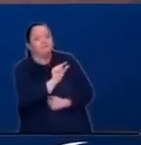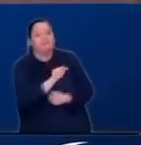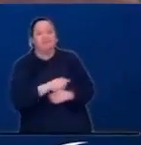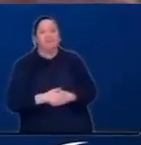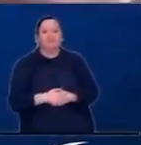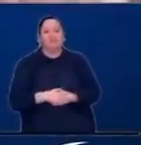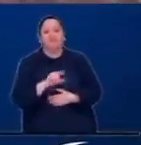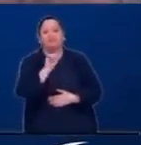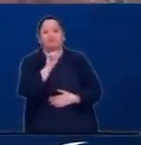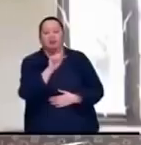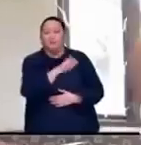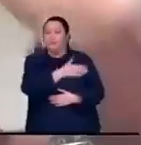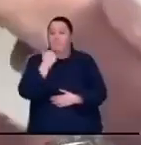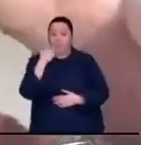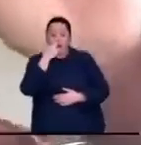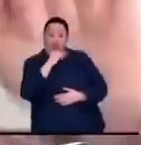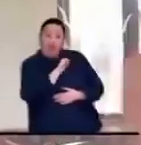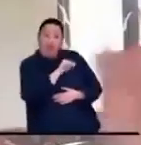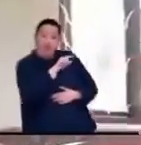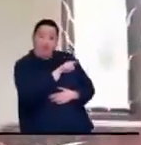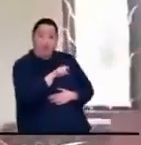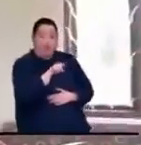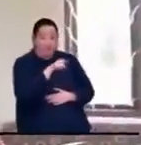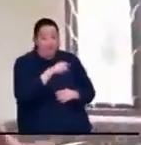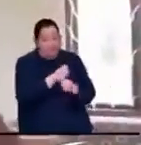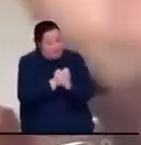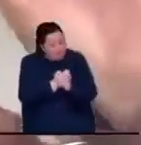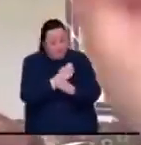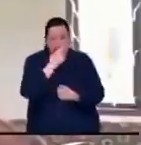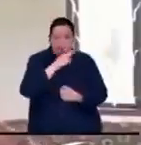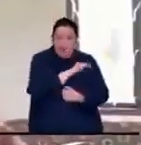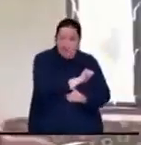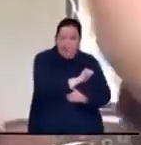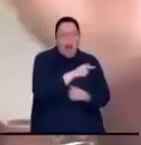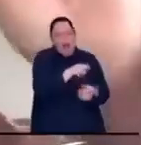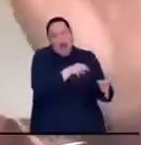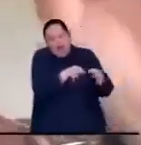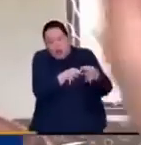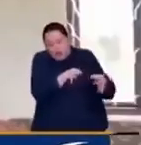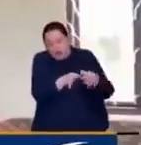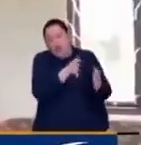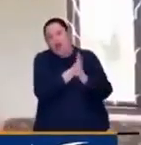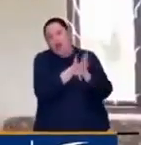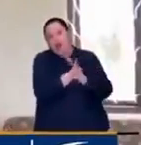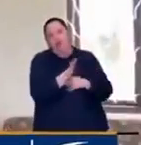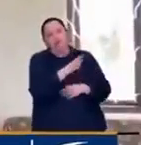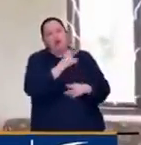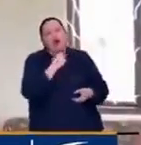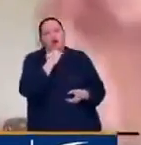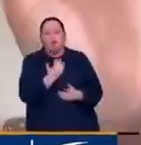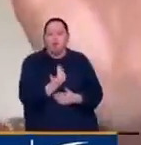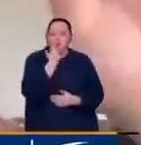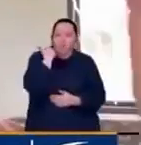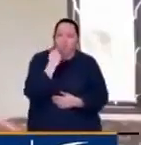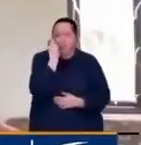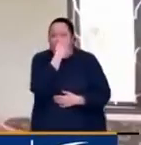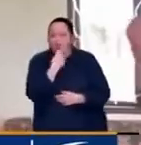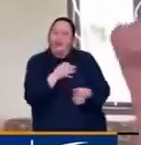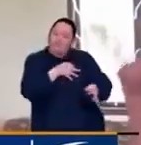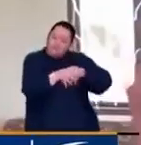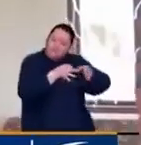Vea, lo mejor para su hija es que usted, con todo el amor que le tiene, le explique cuáles son los riesgos de consumir drogas, por qué